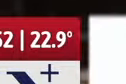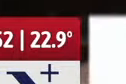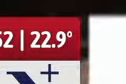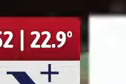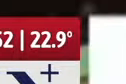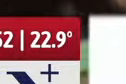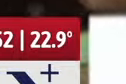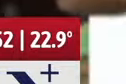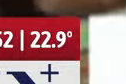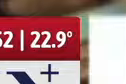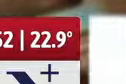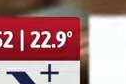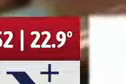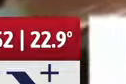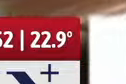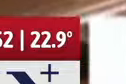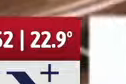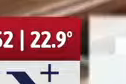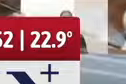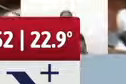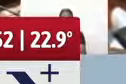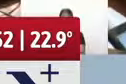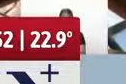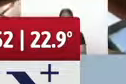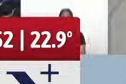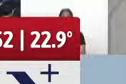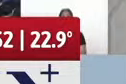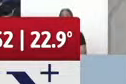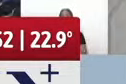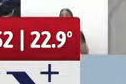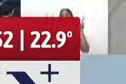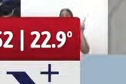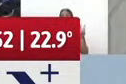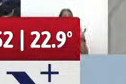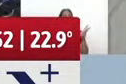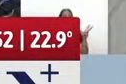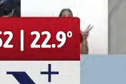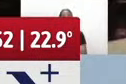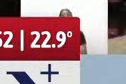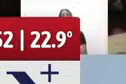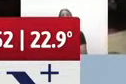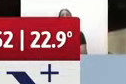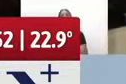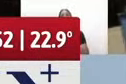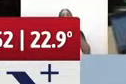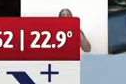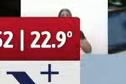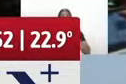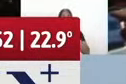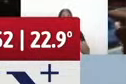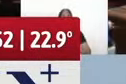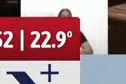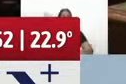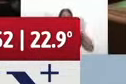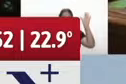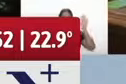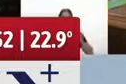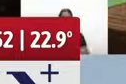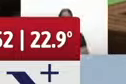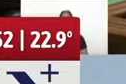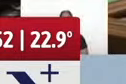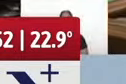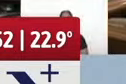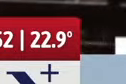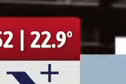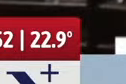se aumentan el sueldo, objetivo, pues no lo discutís más, porque una vez que fijás el criterio, digamos, vas para adelante, ¿no? Claro. Y después puede haber